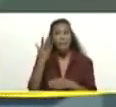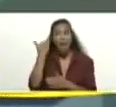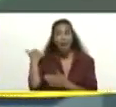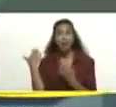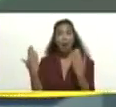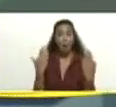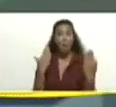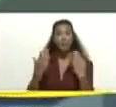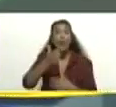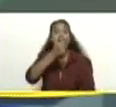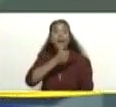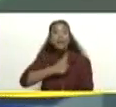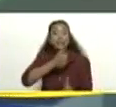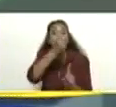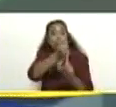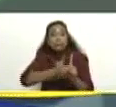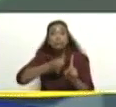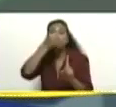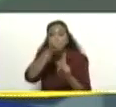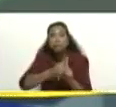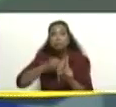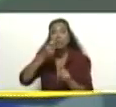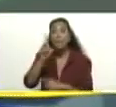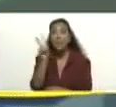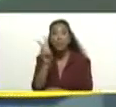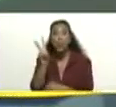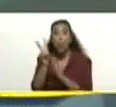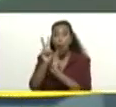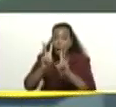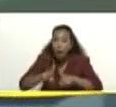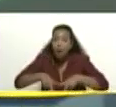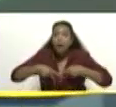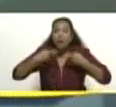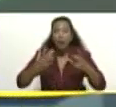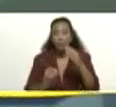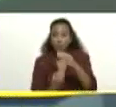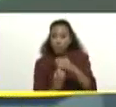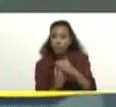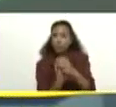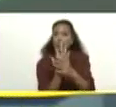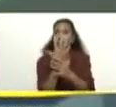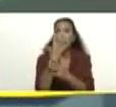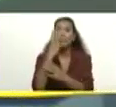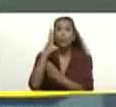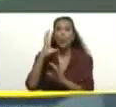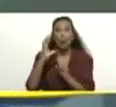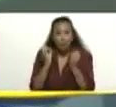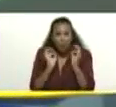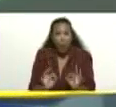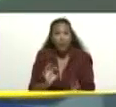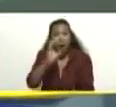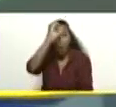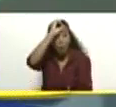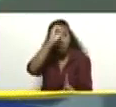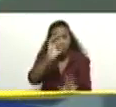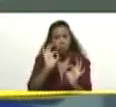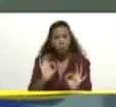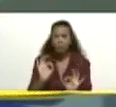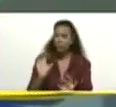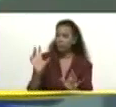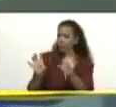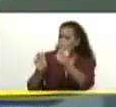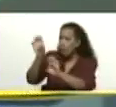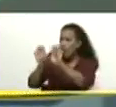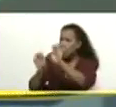que ha resistido y de la Venezuela que renace, debe ser objeto de